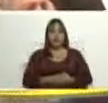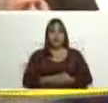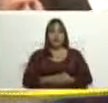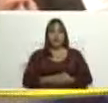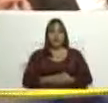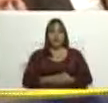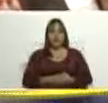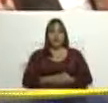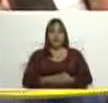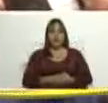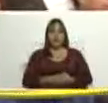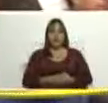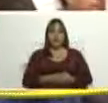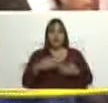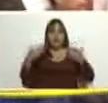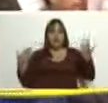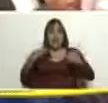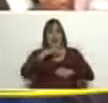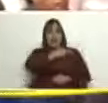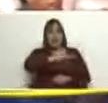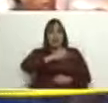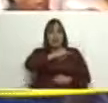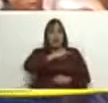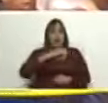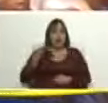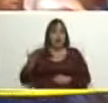Es una gran misión de misiones.